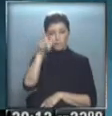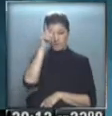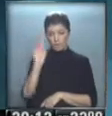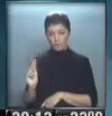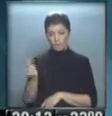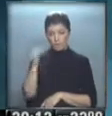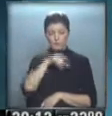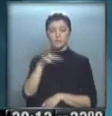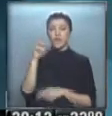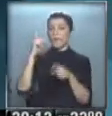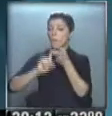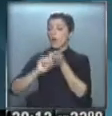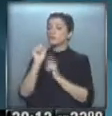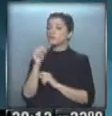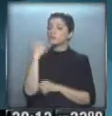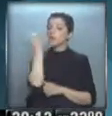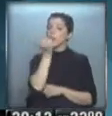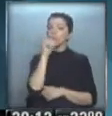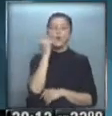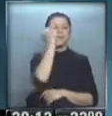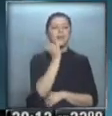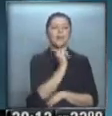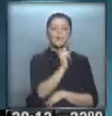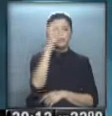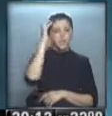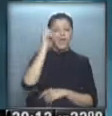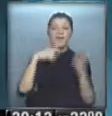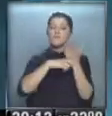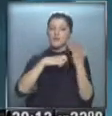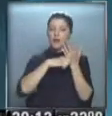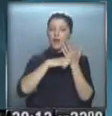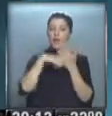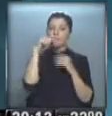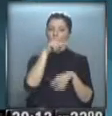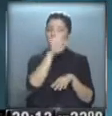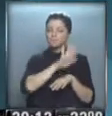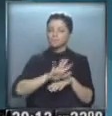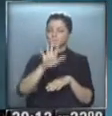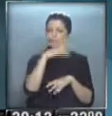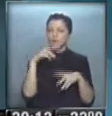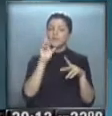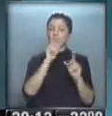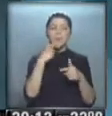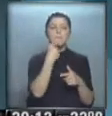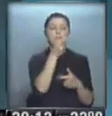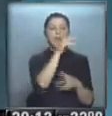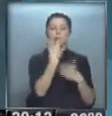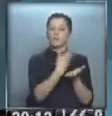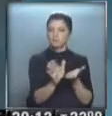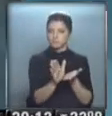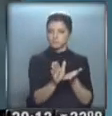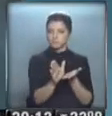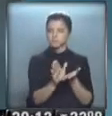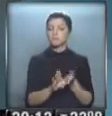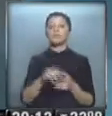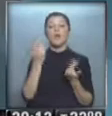penalmente al fiscal de Altagracia a cargo de la causa por presunto encubrimiento y además pedirá su destitución. Alós